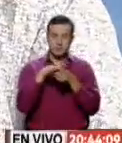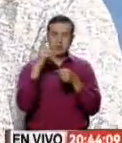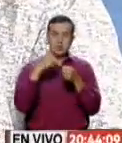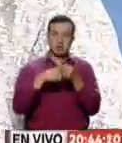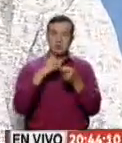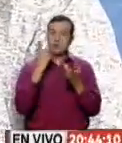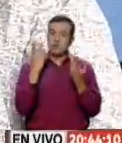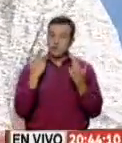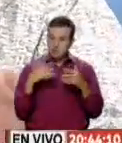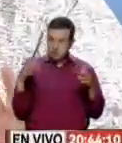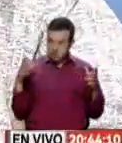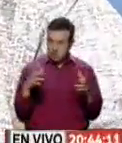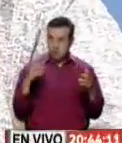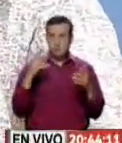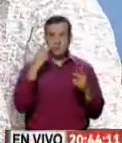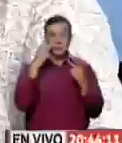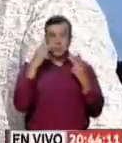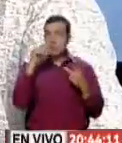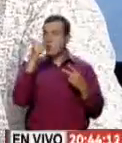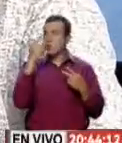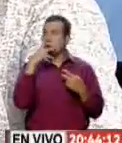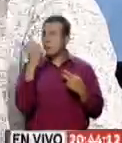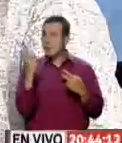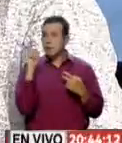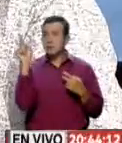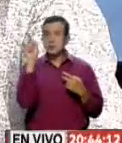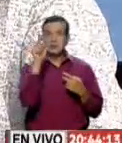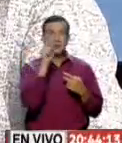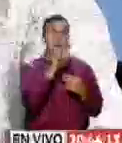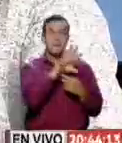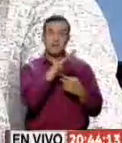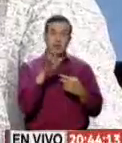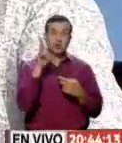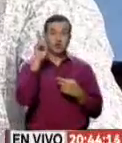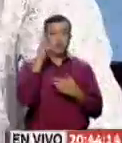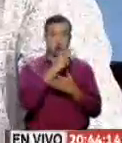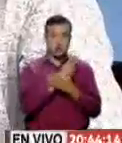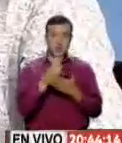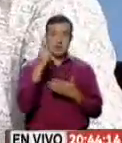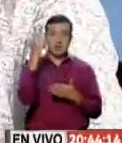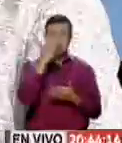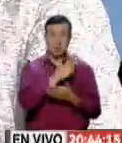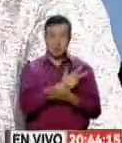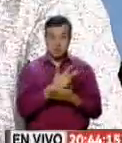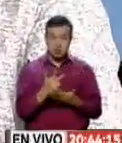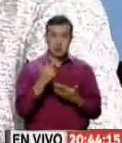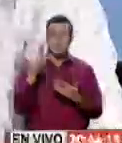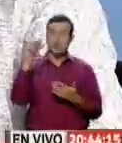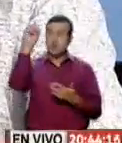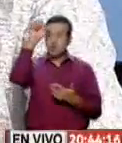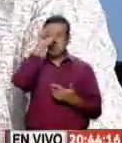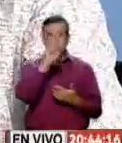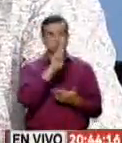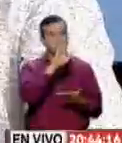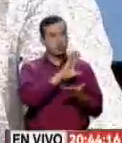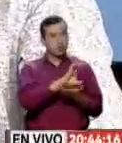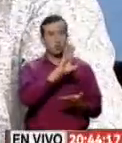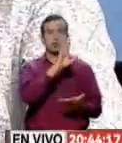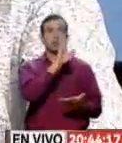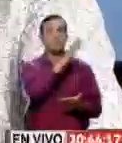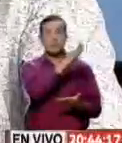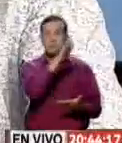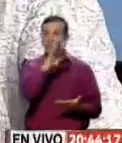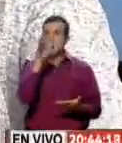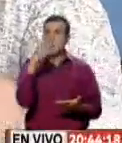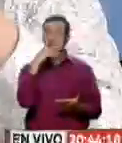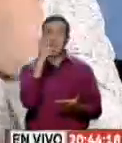poco y fuimos buscando muchas panaderías. Yo creo que durante más o menos 2-3 semanas fuimos por el norte, sur, centro, golpeando puertas